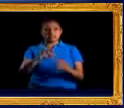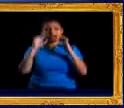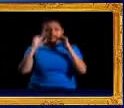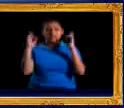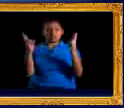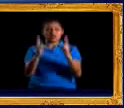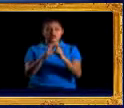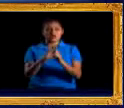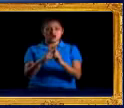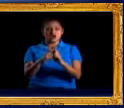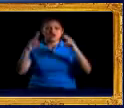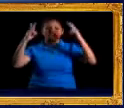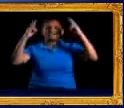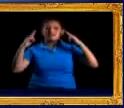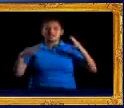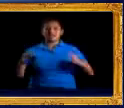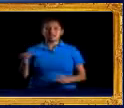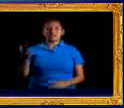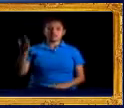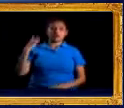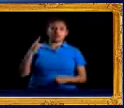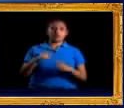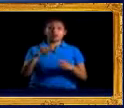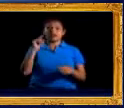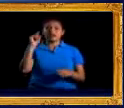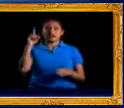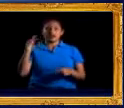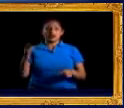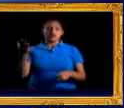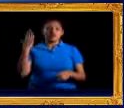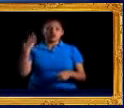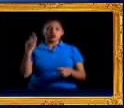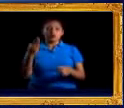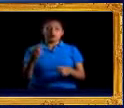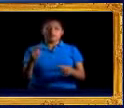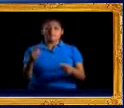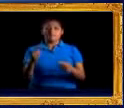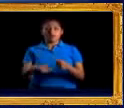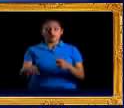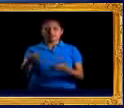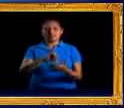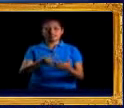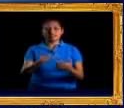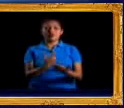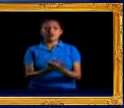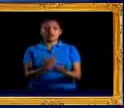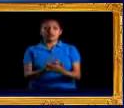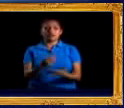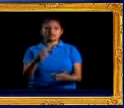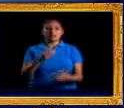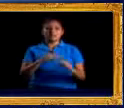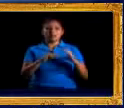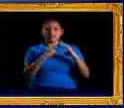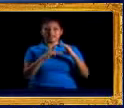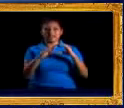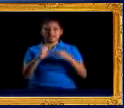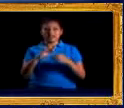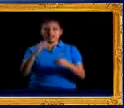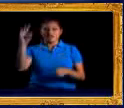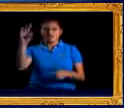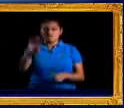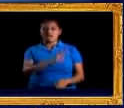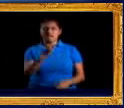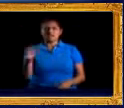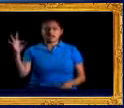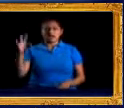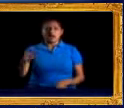revelación. Las vírgenes que fueron por él, fueron por aceite comprado, y es el mensaje de la falsa prosperidad, con cosas